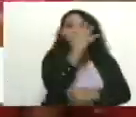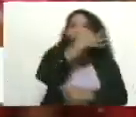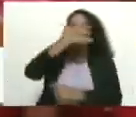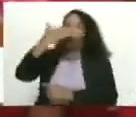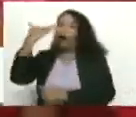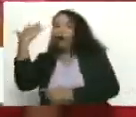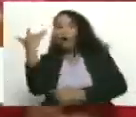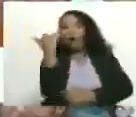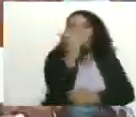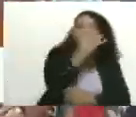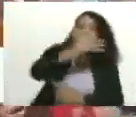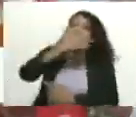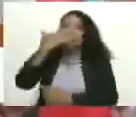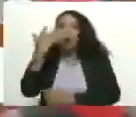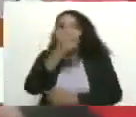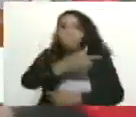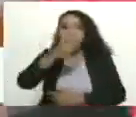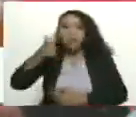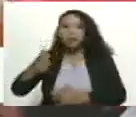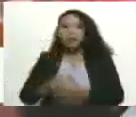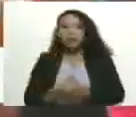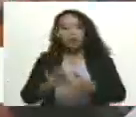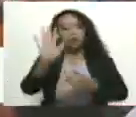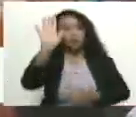esta... Ya va.